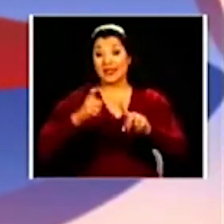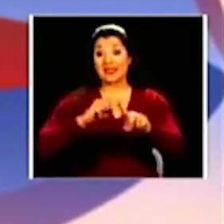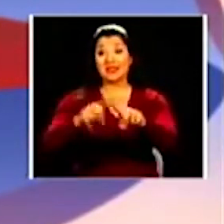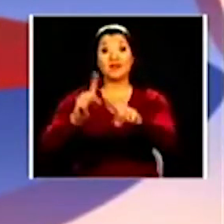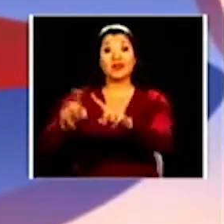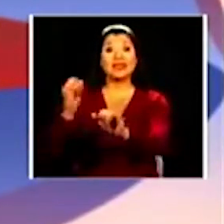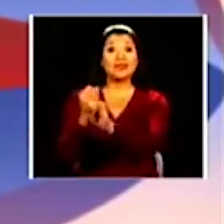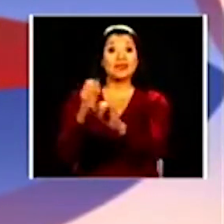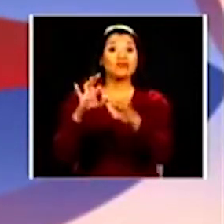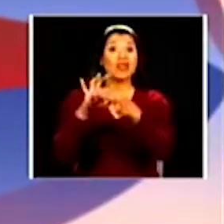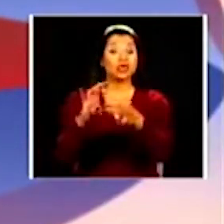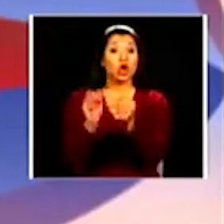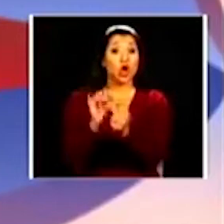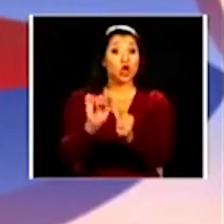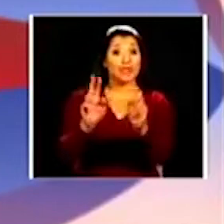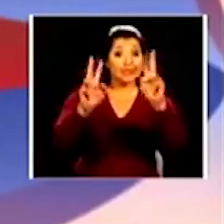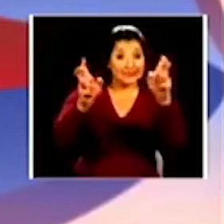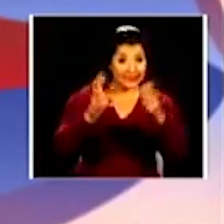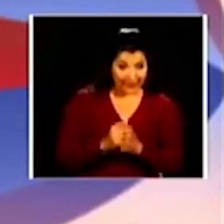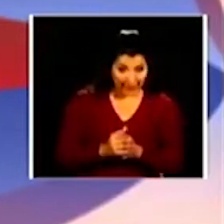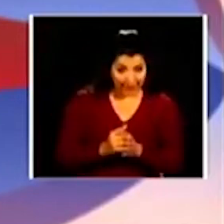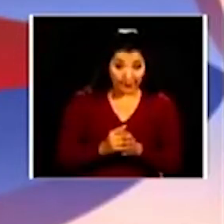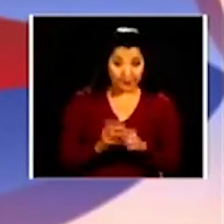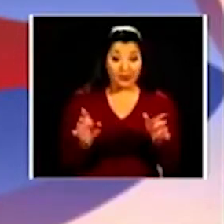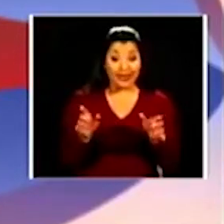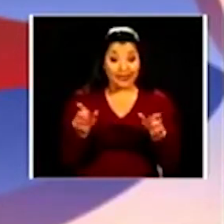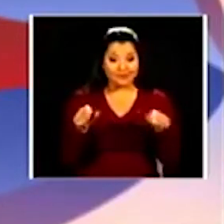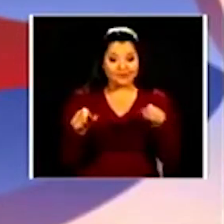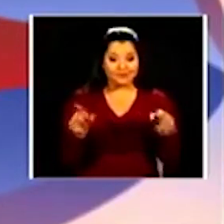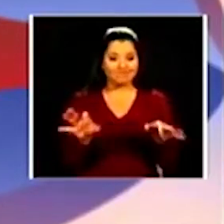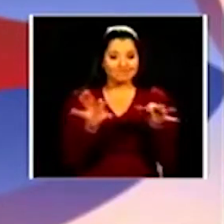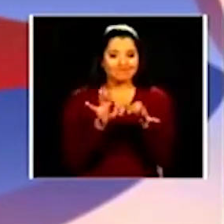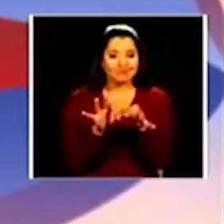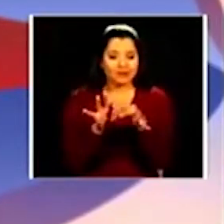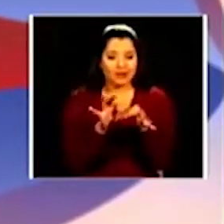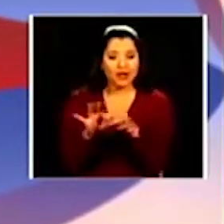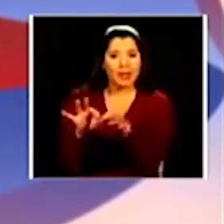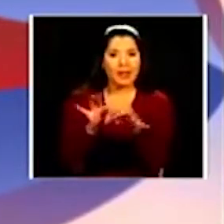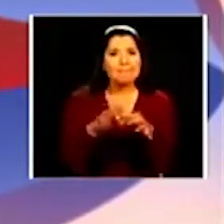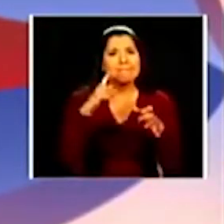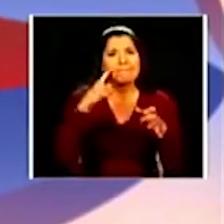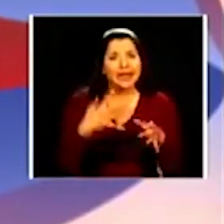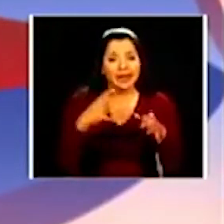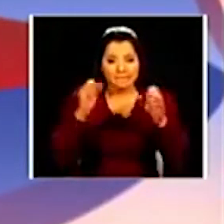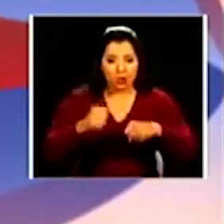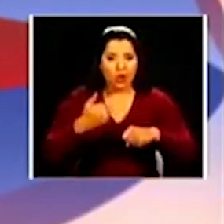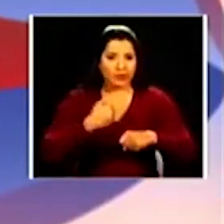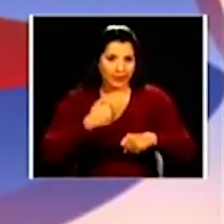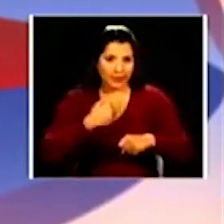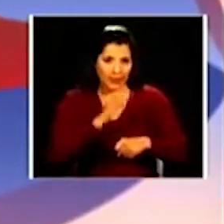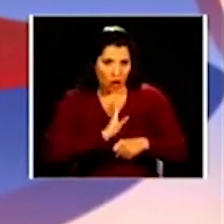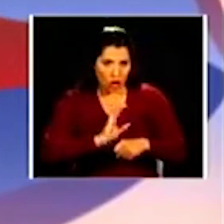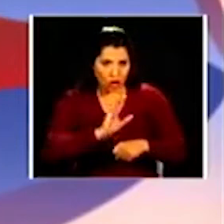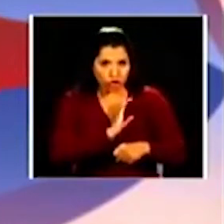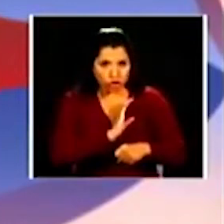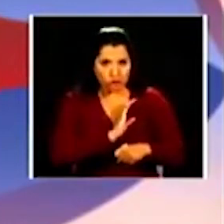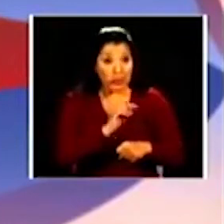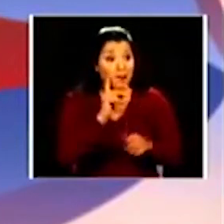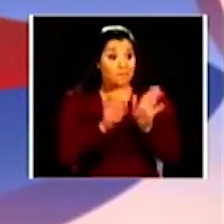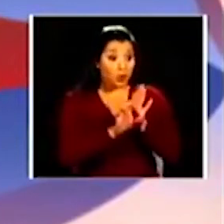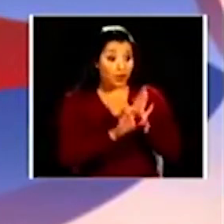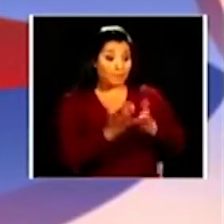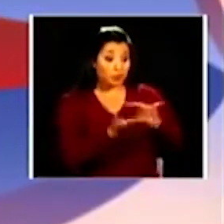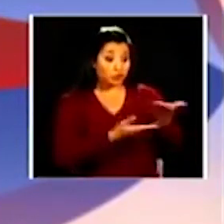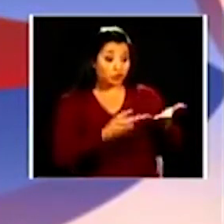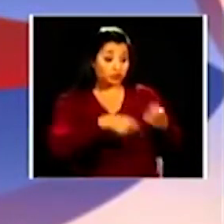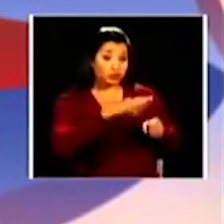con este tema en conjunto, entrelazadas, para que generemos esas condiciones a favor, por ejemplo, del sector agropecuario que en este momento está